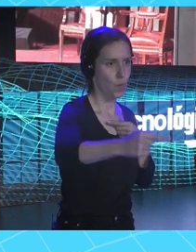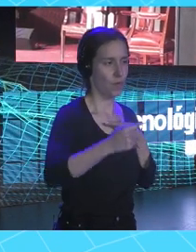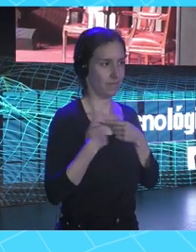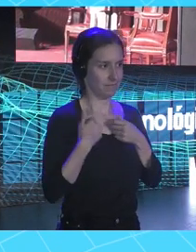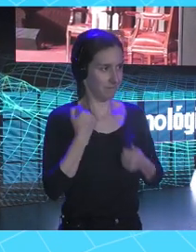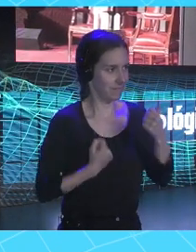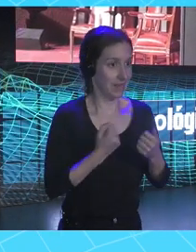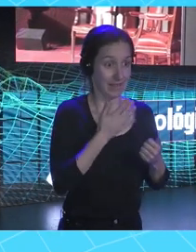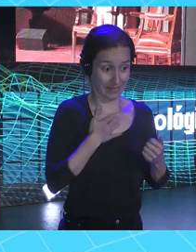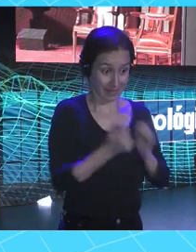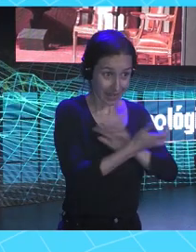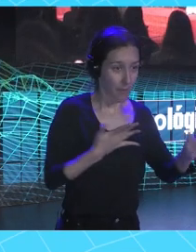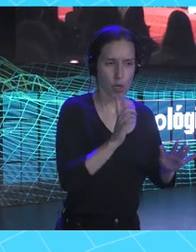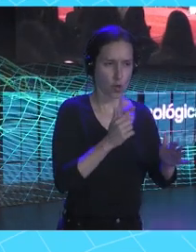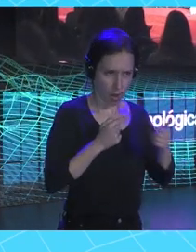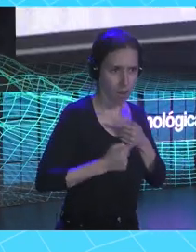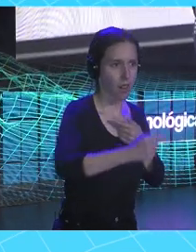convencida que lo consideremos Muchas gracias